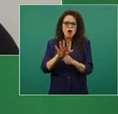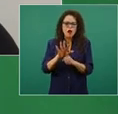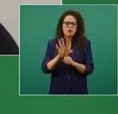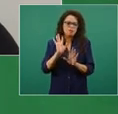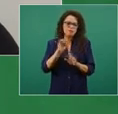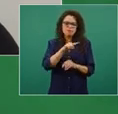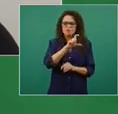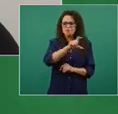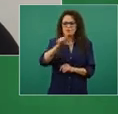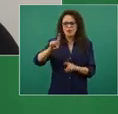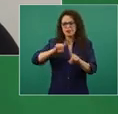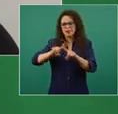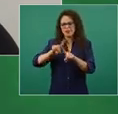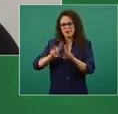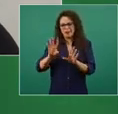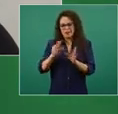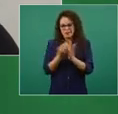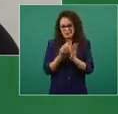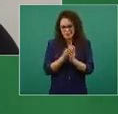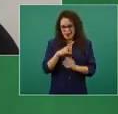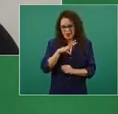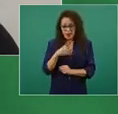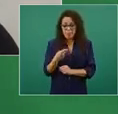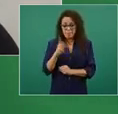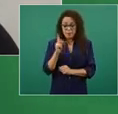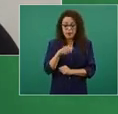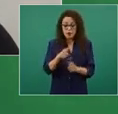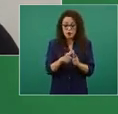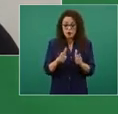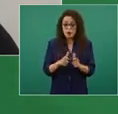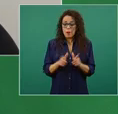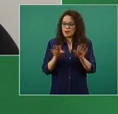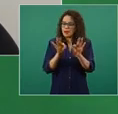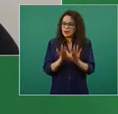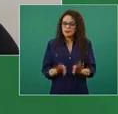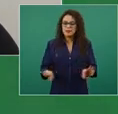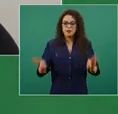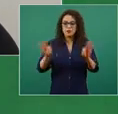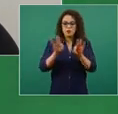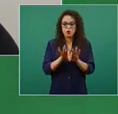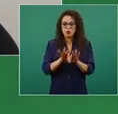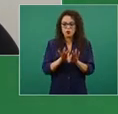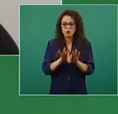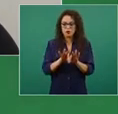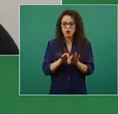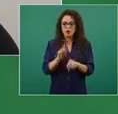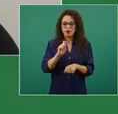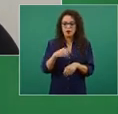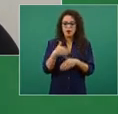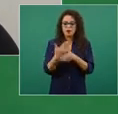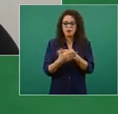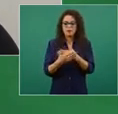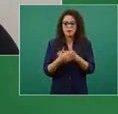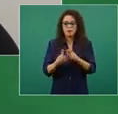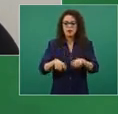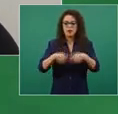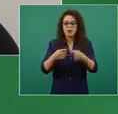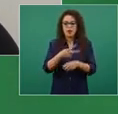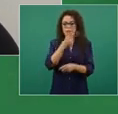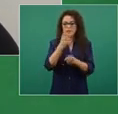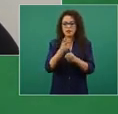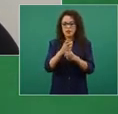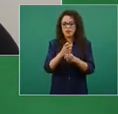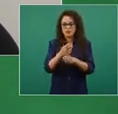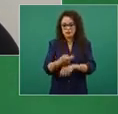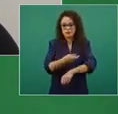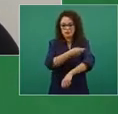vacunas. Aquí es donde todavía tenemos un grupo importante que obviamente está por recibir el segundo esquema.